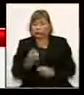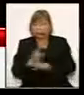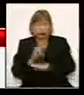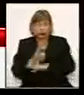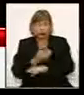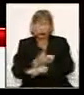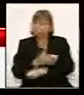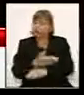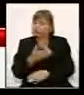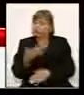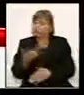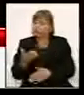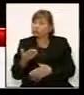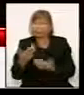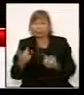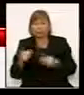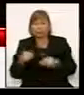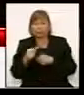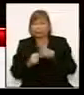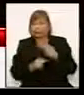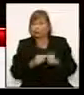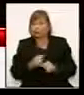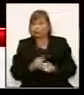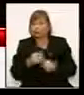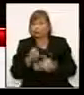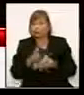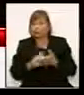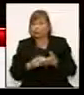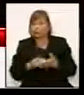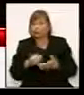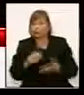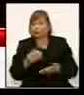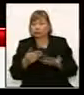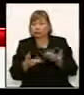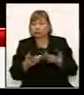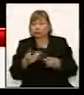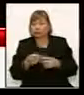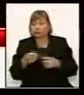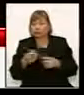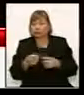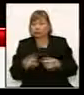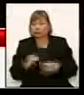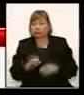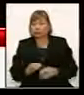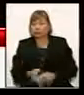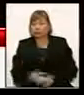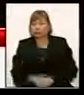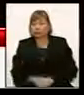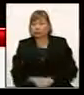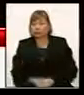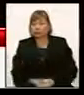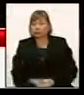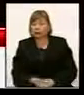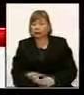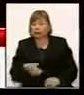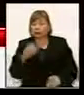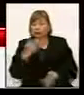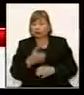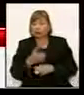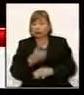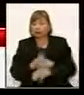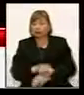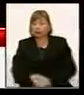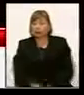que están ejecutando además en el presente año, como parte de diferentes acciones de servicios que se vienen